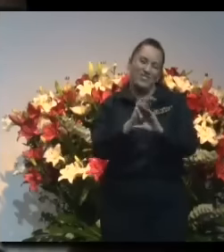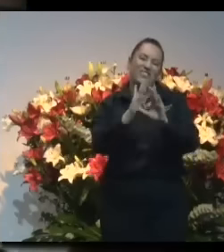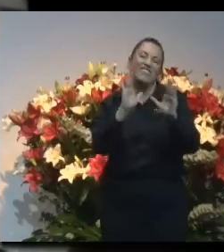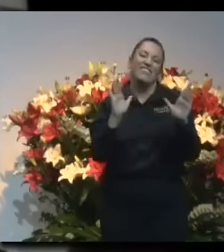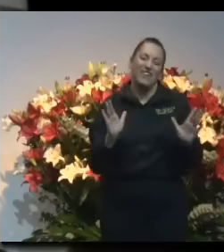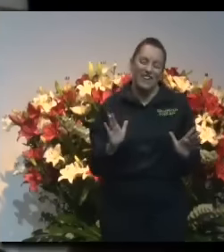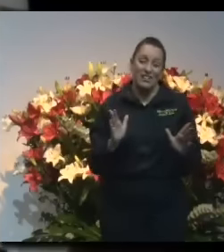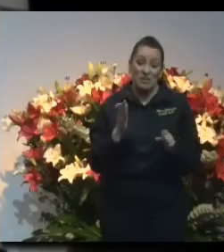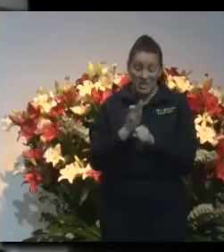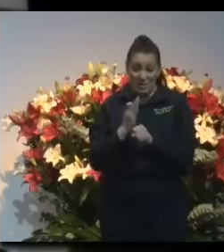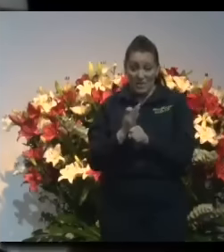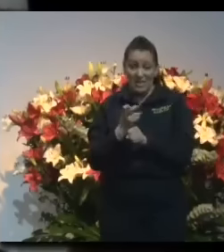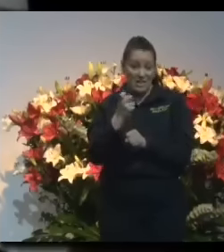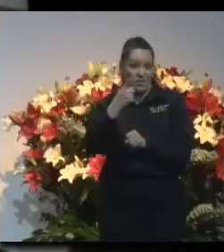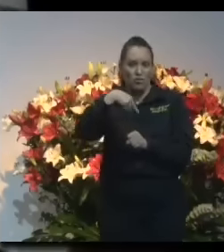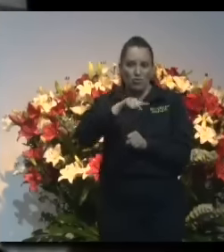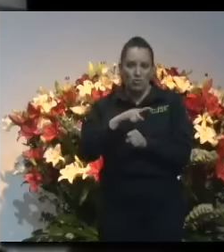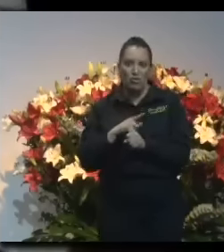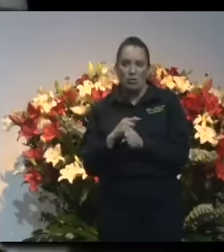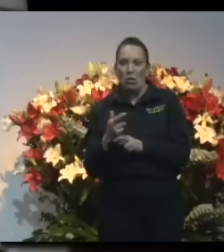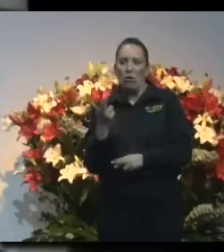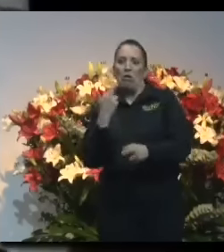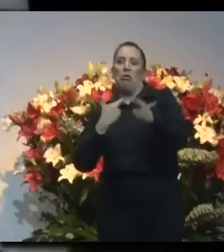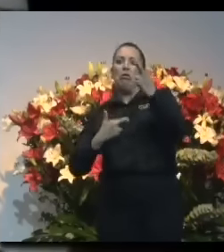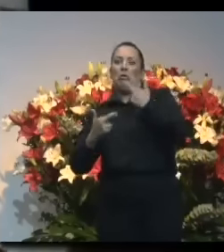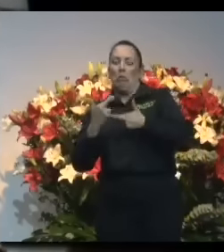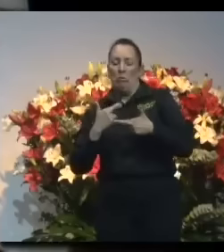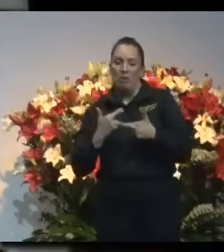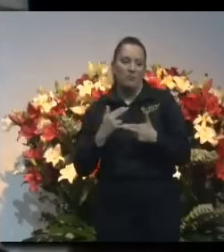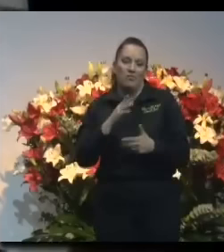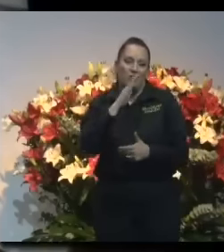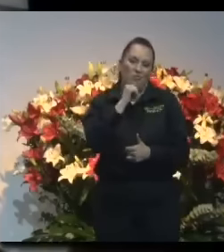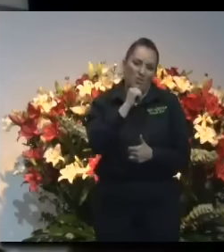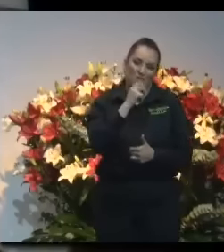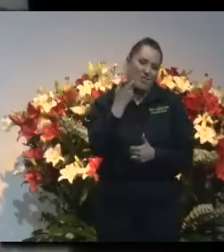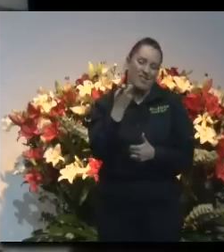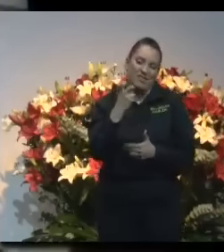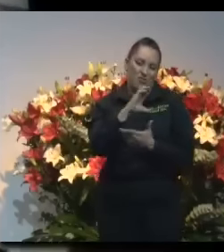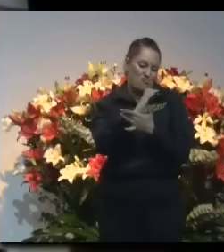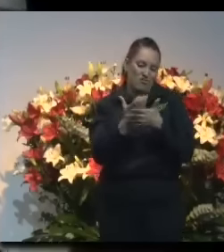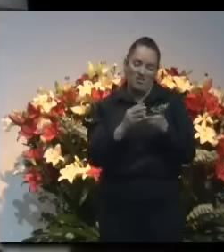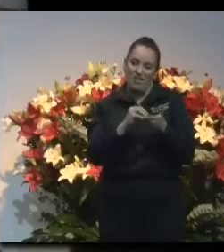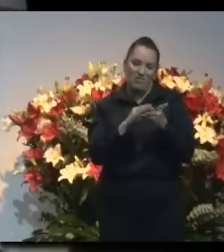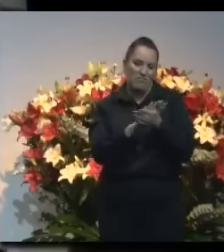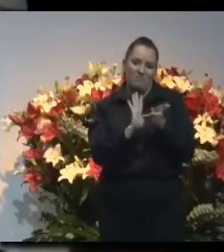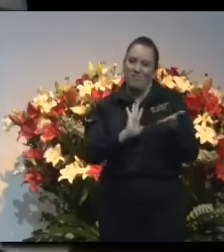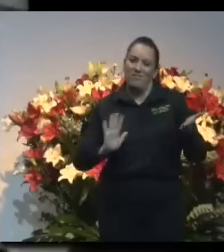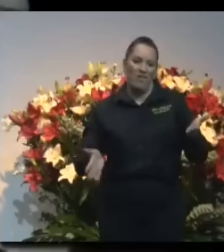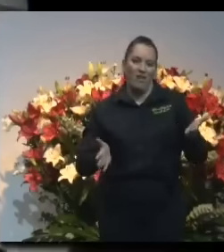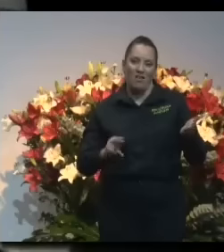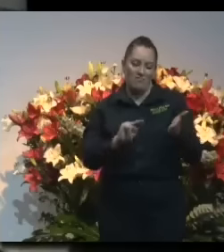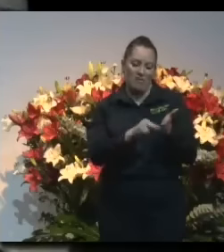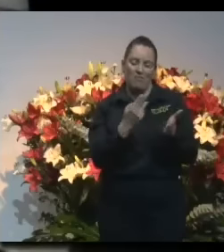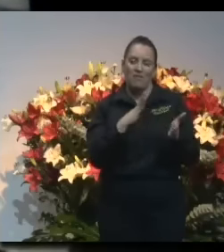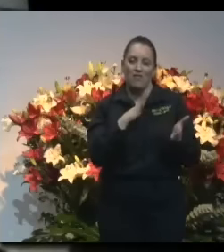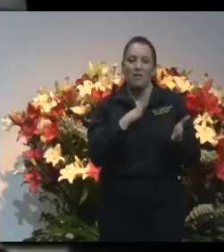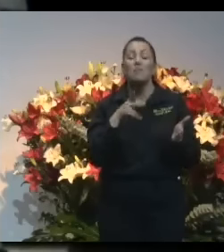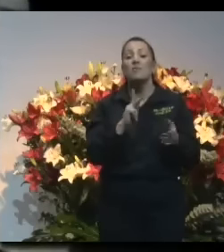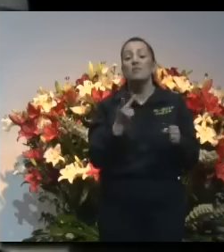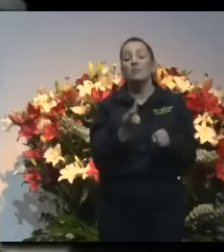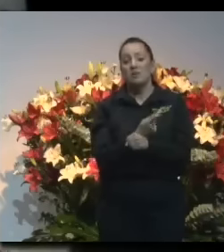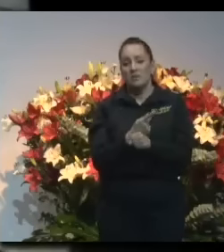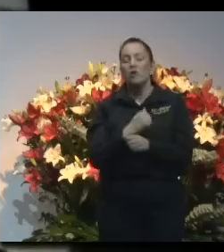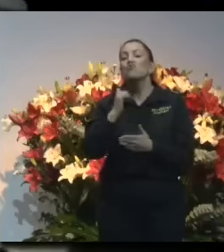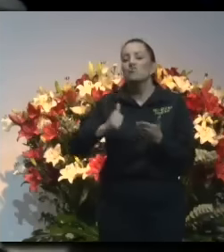pues, echarse para atrás porque son contratos que se tienen hechos. Pero lo que sí te garantizo es que la Ciudad de México va a tener un